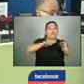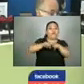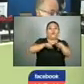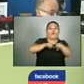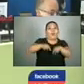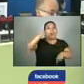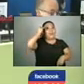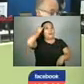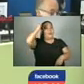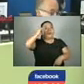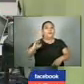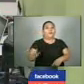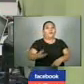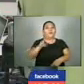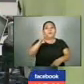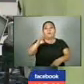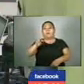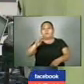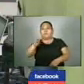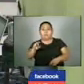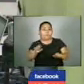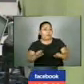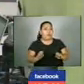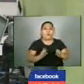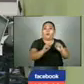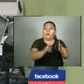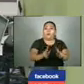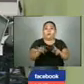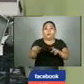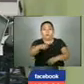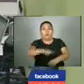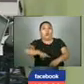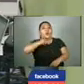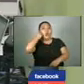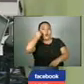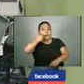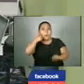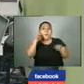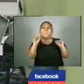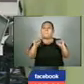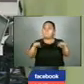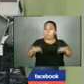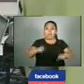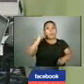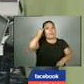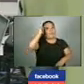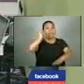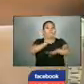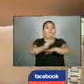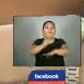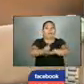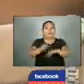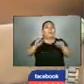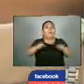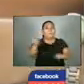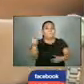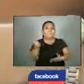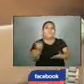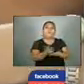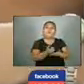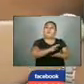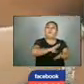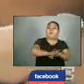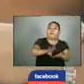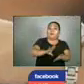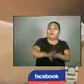Innovatón, que en 2022 dará la oportunidad para que jóvenes pongan a competir sus emprendimientos y ganen capital semilla,